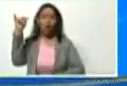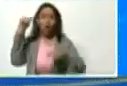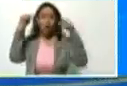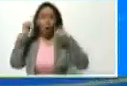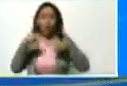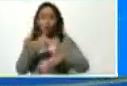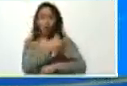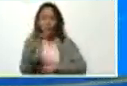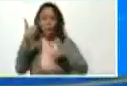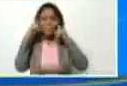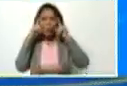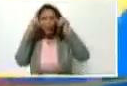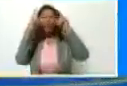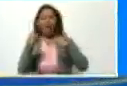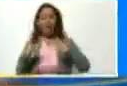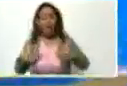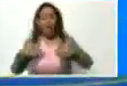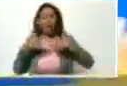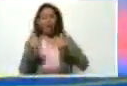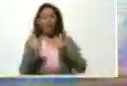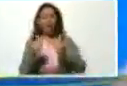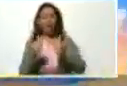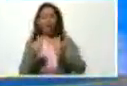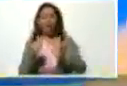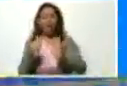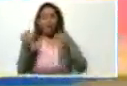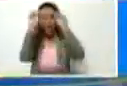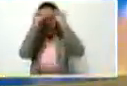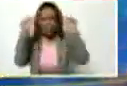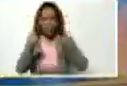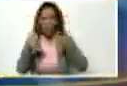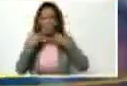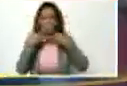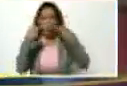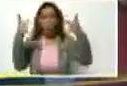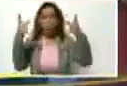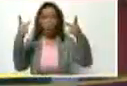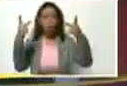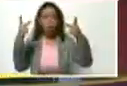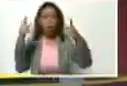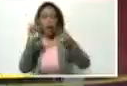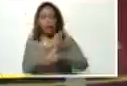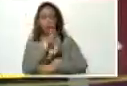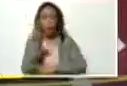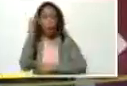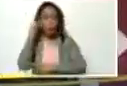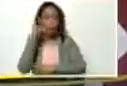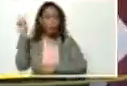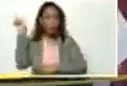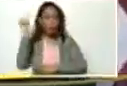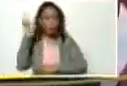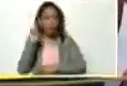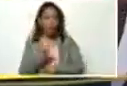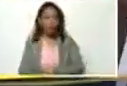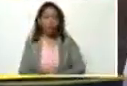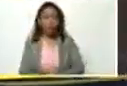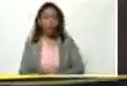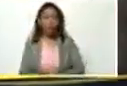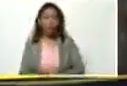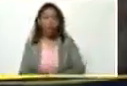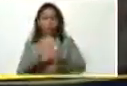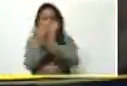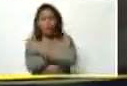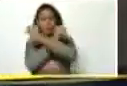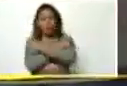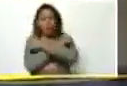hoy son profesionales de la salud del sistema público de la República Bolivariana de Venezuela.